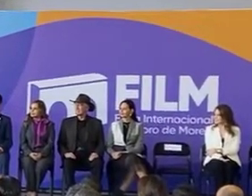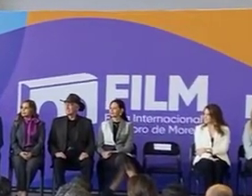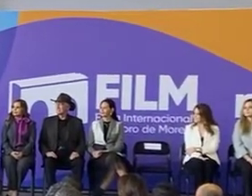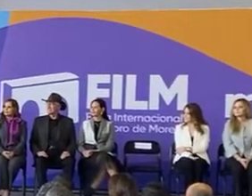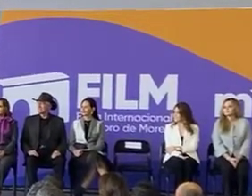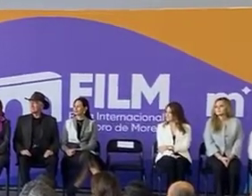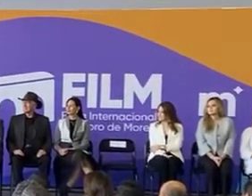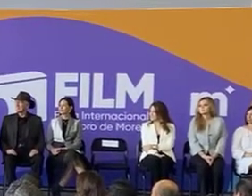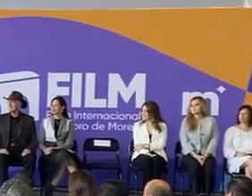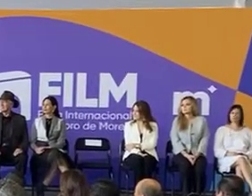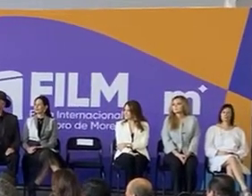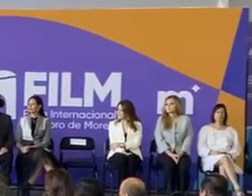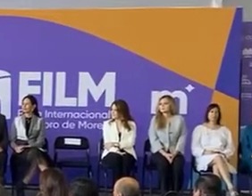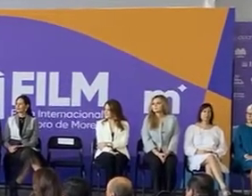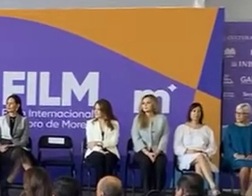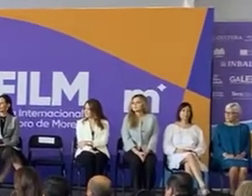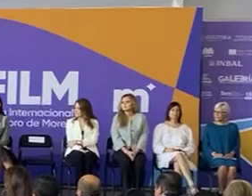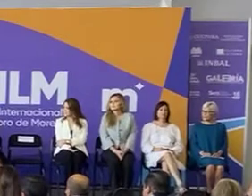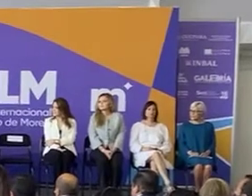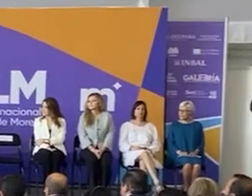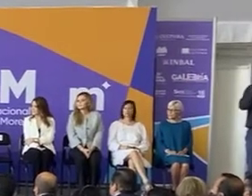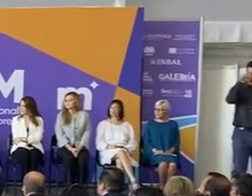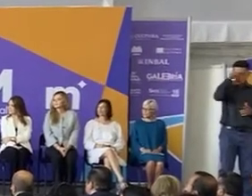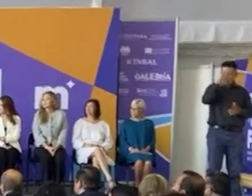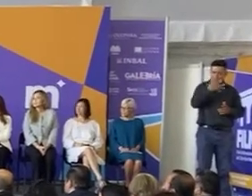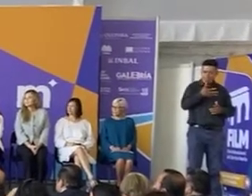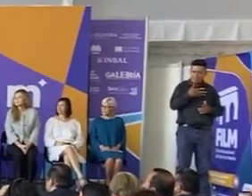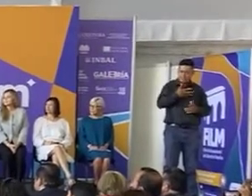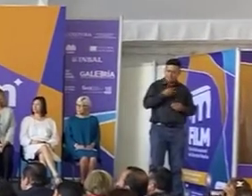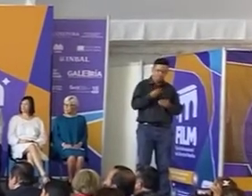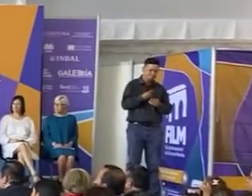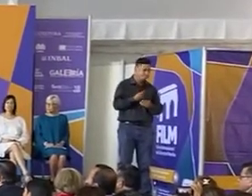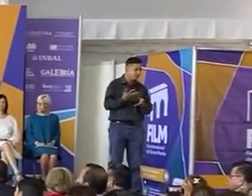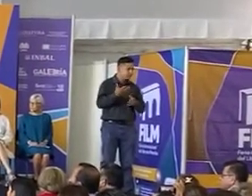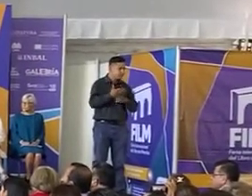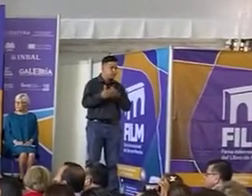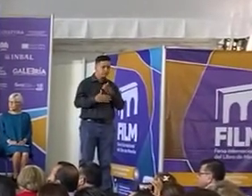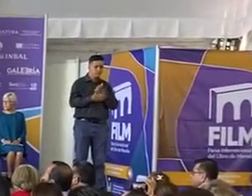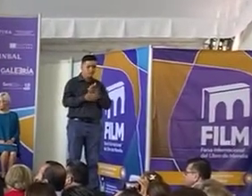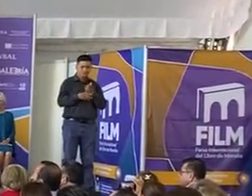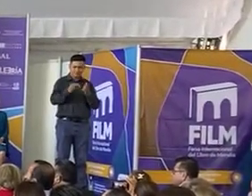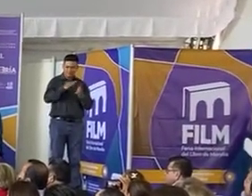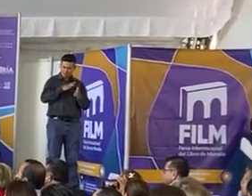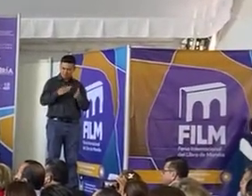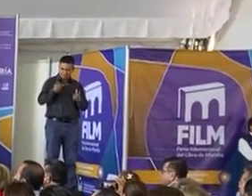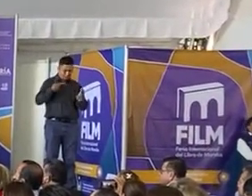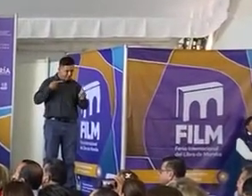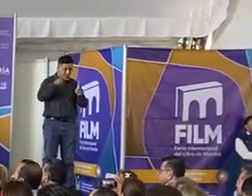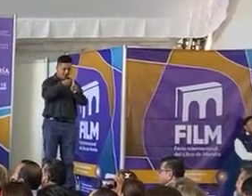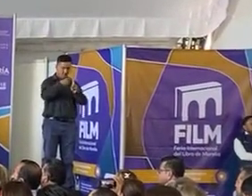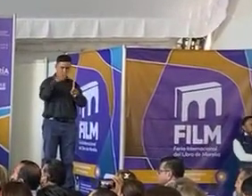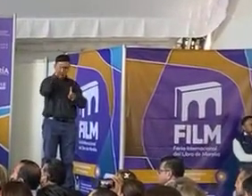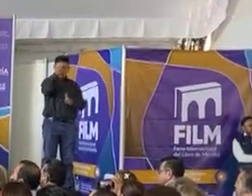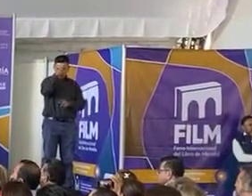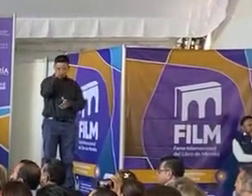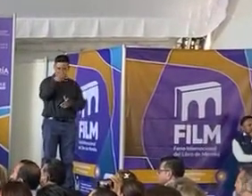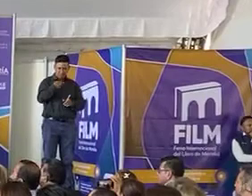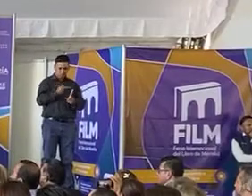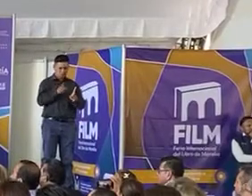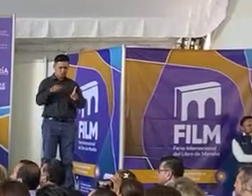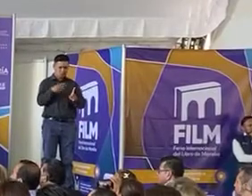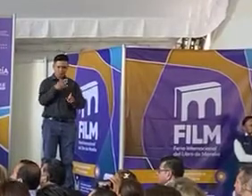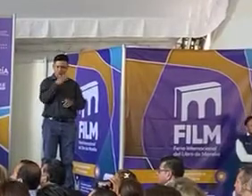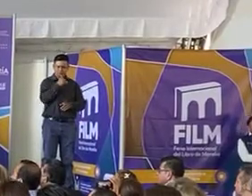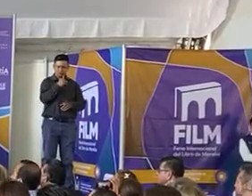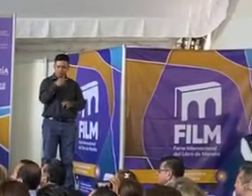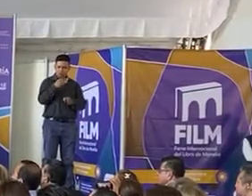específicamente culturalmente hablando. No era posible que no se diera énfasis a la cultura. Y hoy vemos que es una